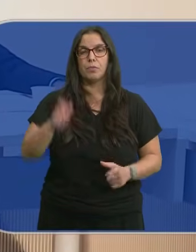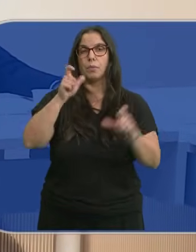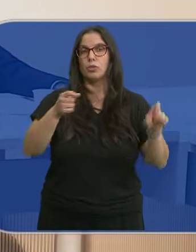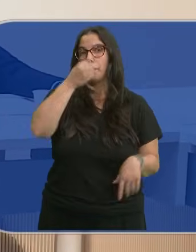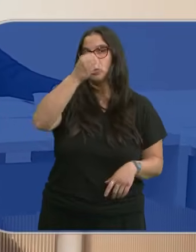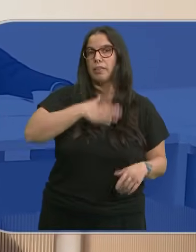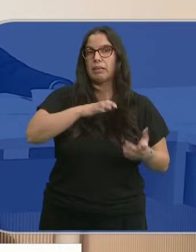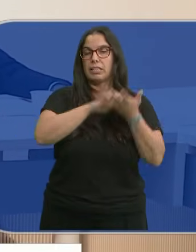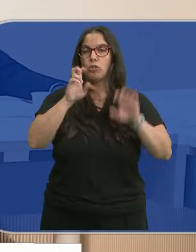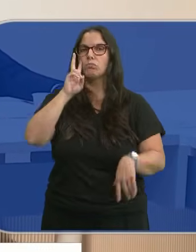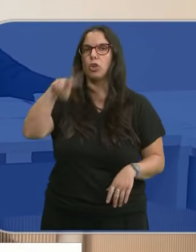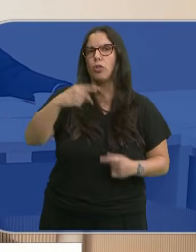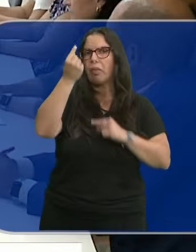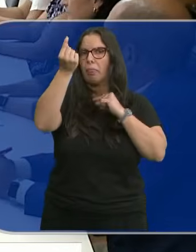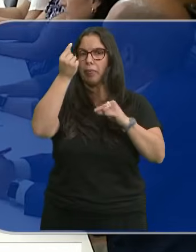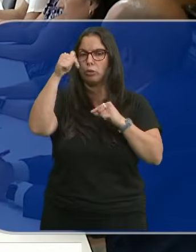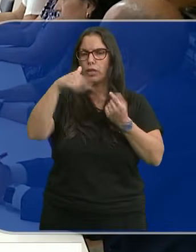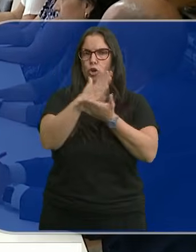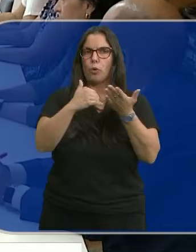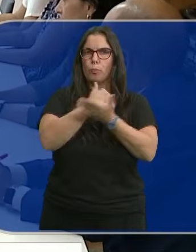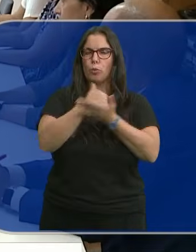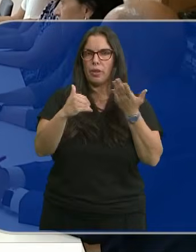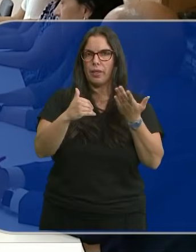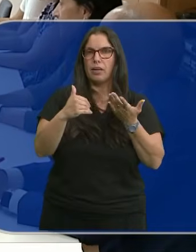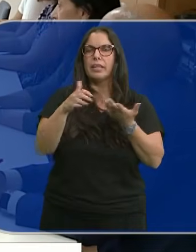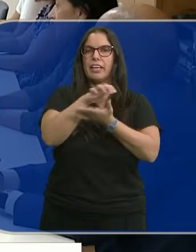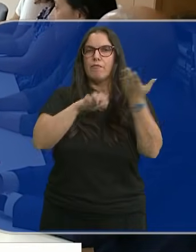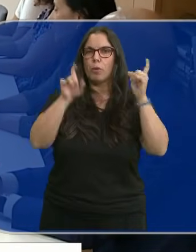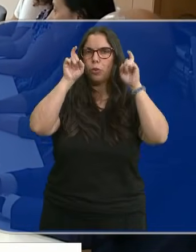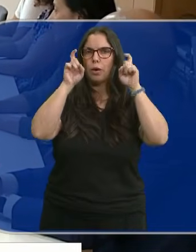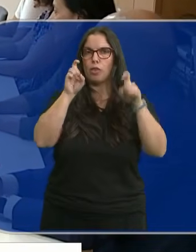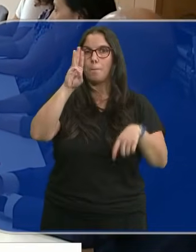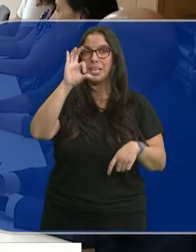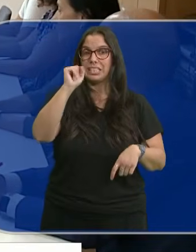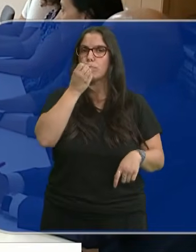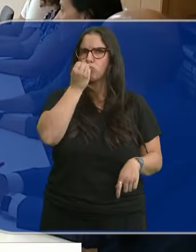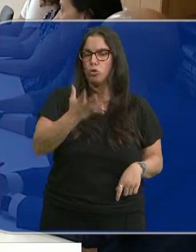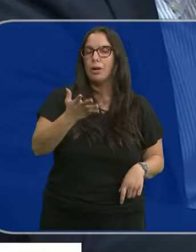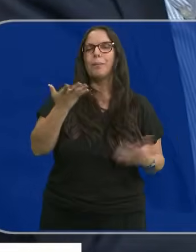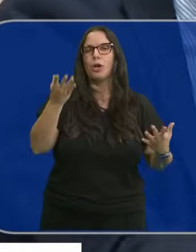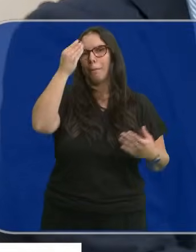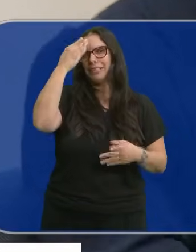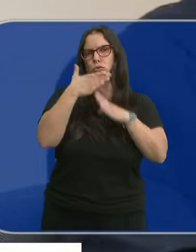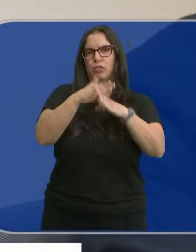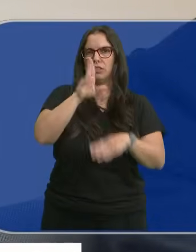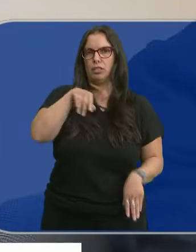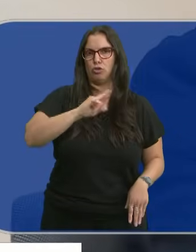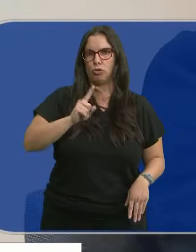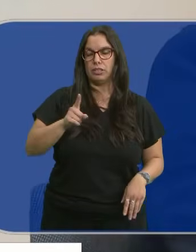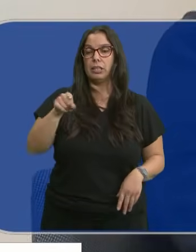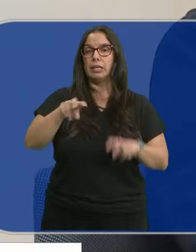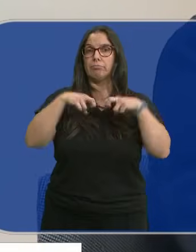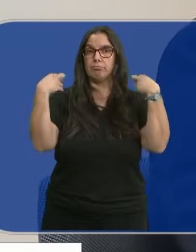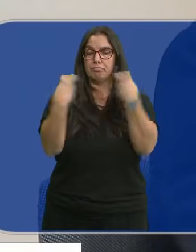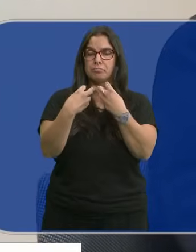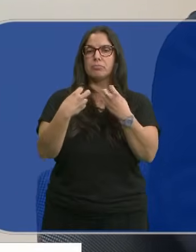Castilla y León reconocen los buenos datos que la comunidad obtiene en el informe PISA en materia de educación, pero consideran que no es suficiente. En un